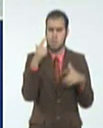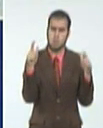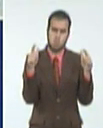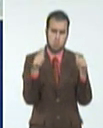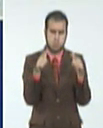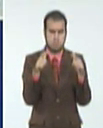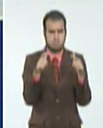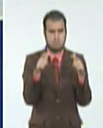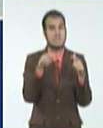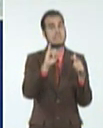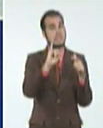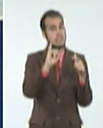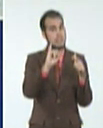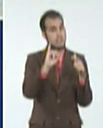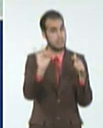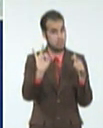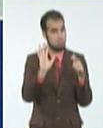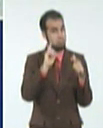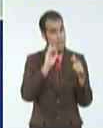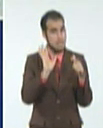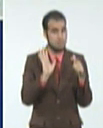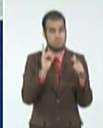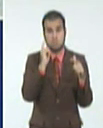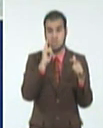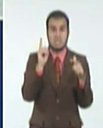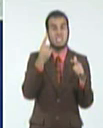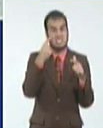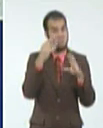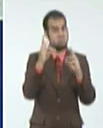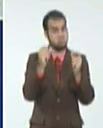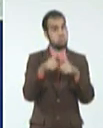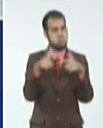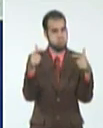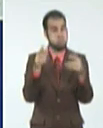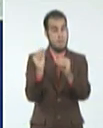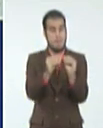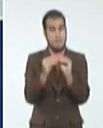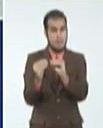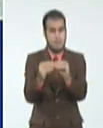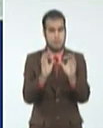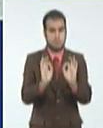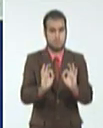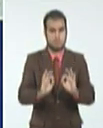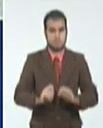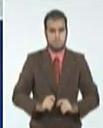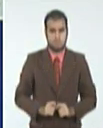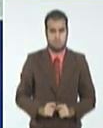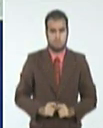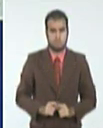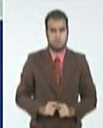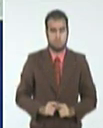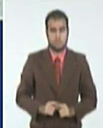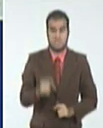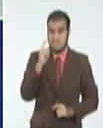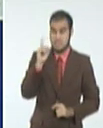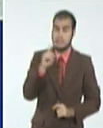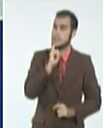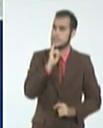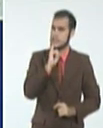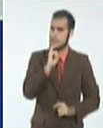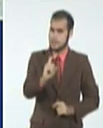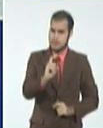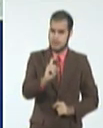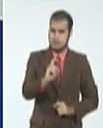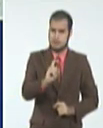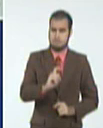pero cifra todavía muy elevada de transmisión. Sigue siendo muy complejo la situación del territorio,